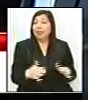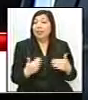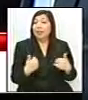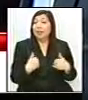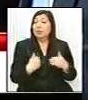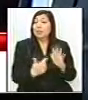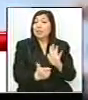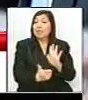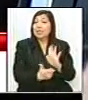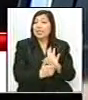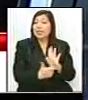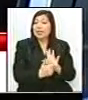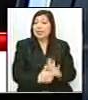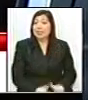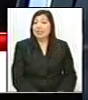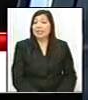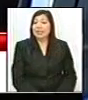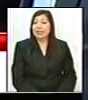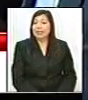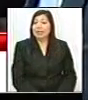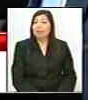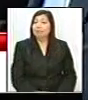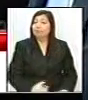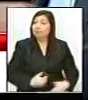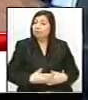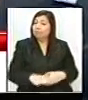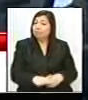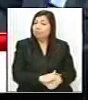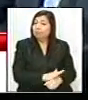ley que abarca